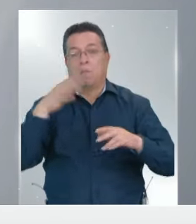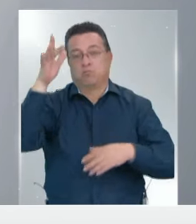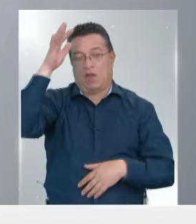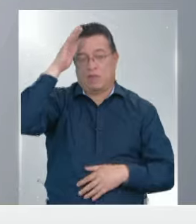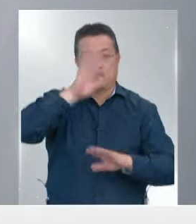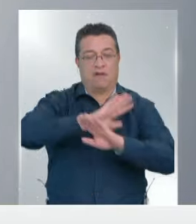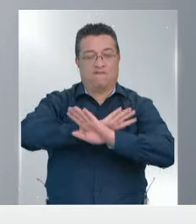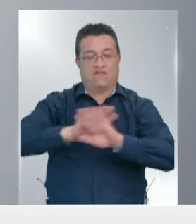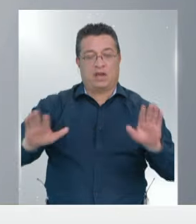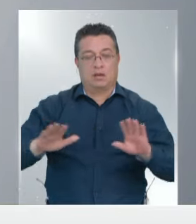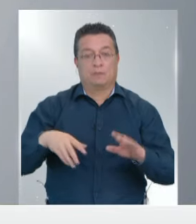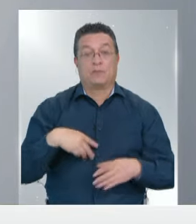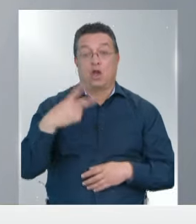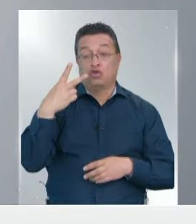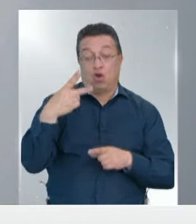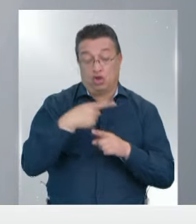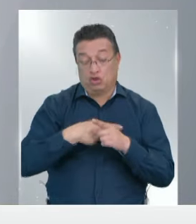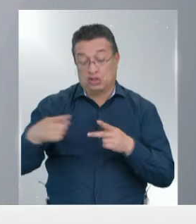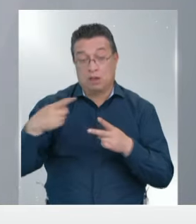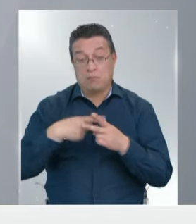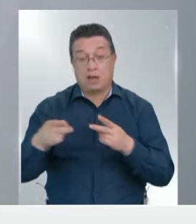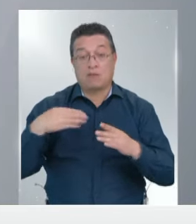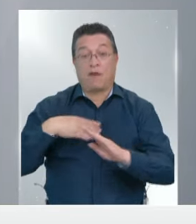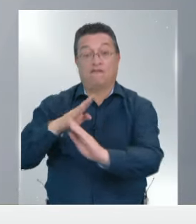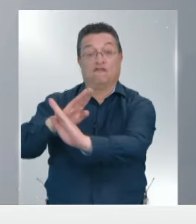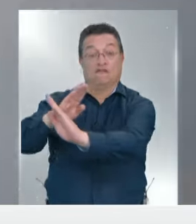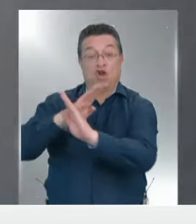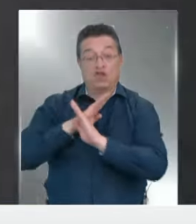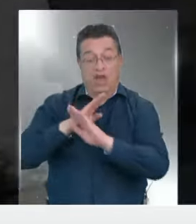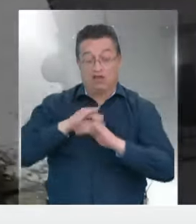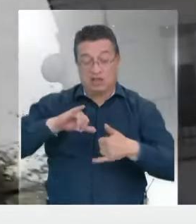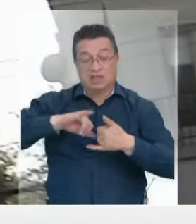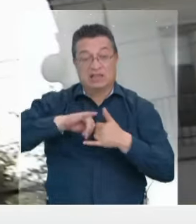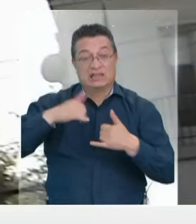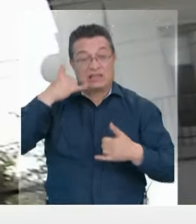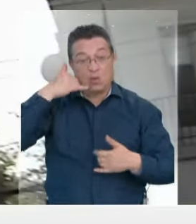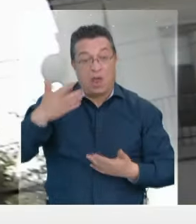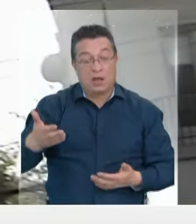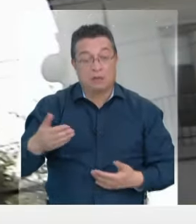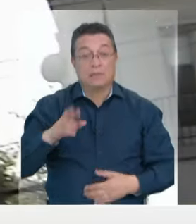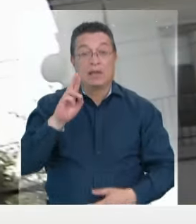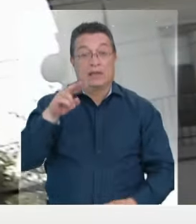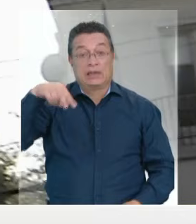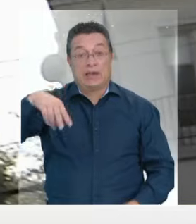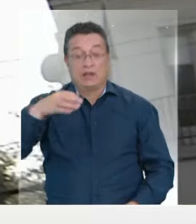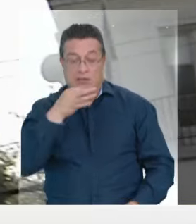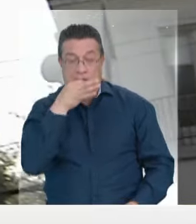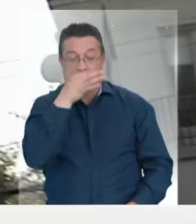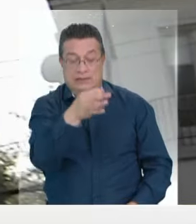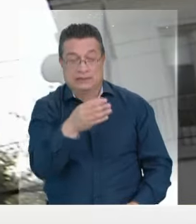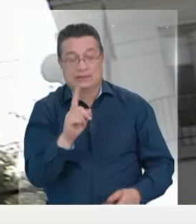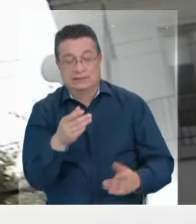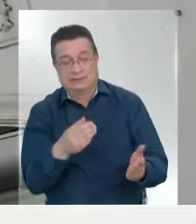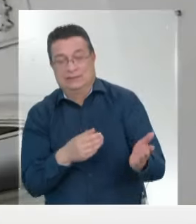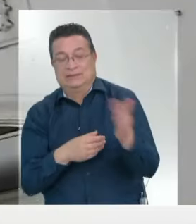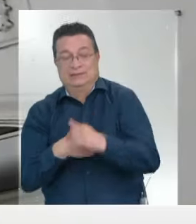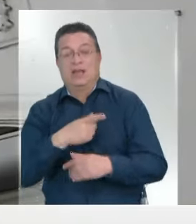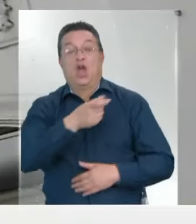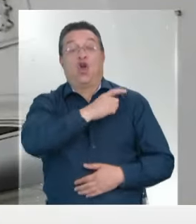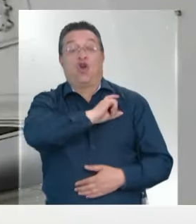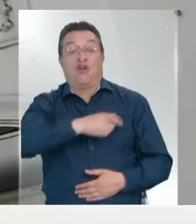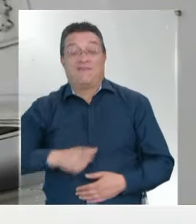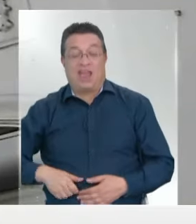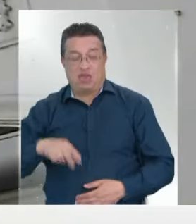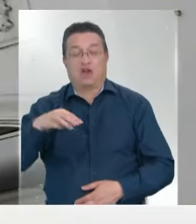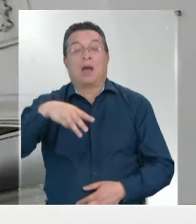Alto. Durante 2 semanas me ha tenido bloqueado en el celular. Desde RN le habían ofrecido ser la carta gobernadora por